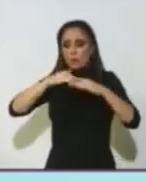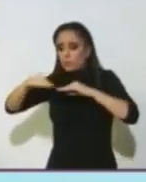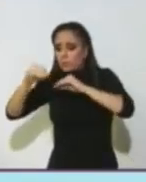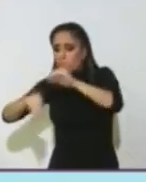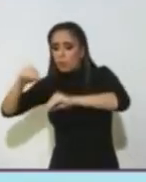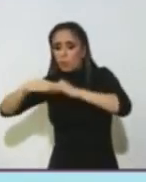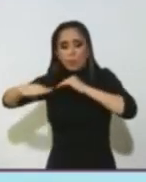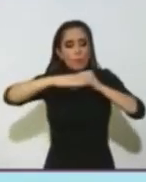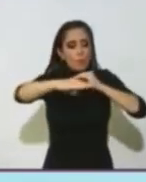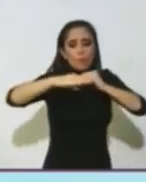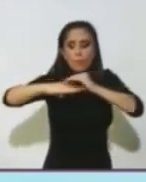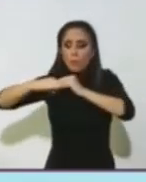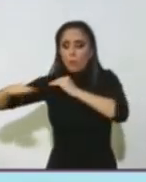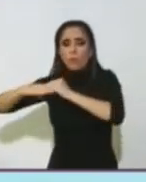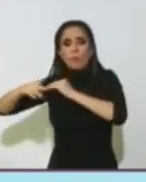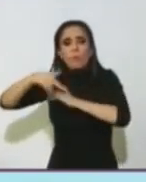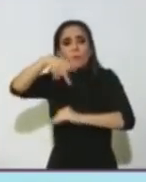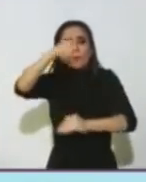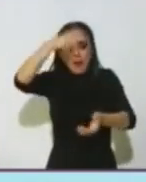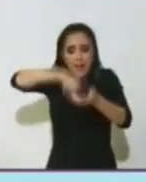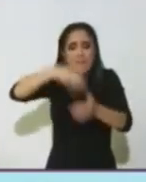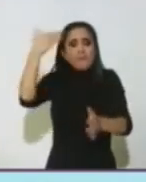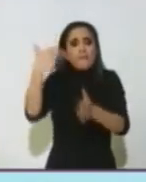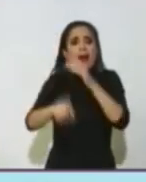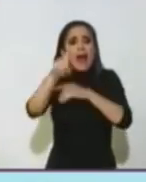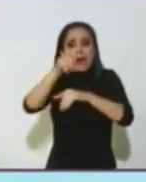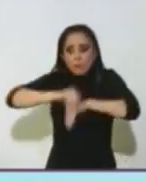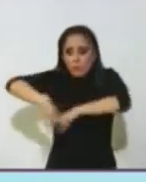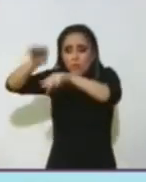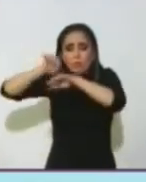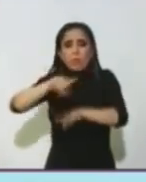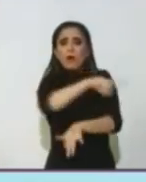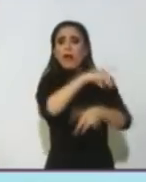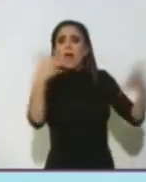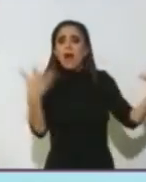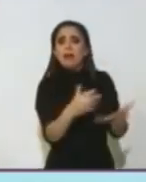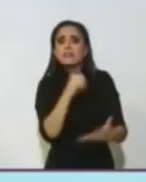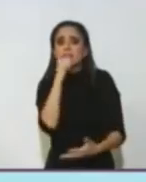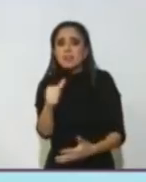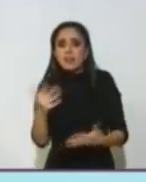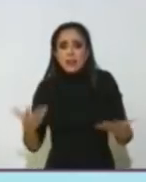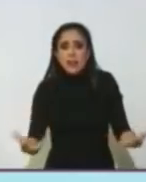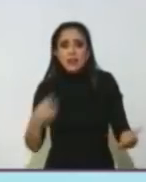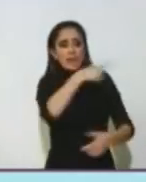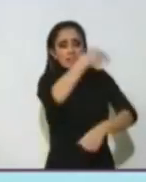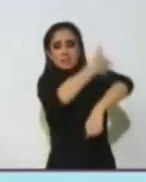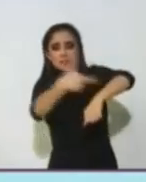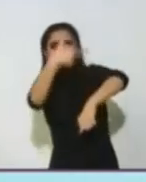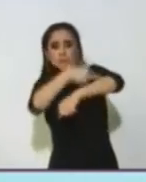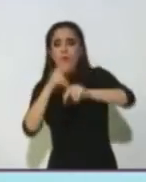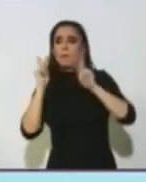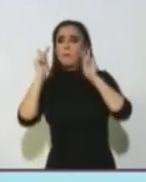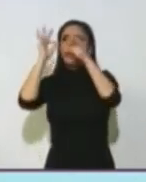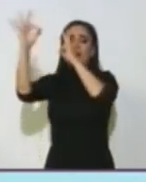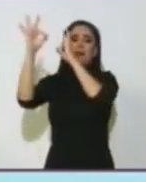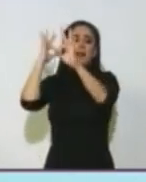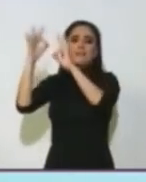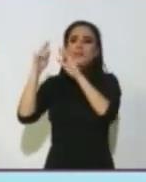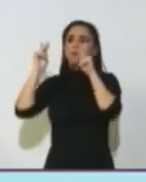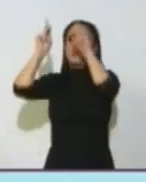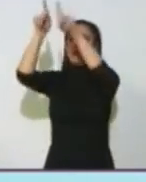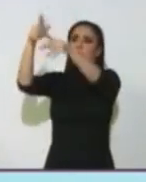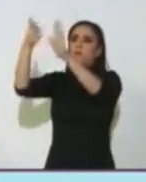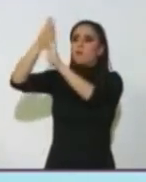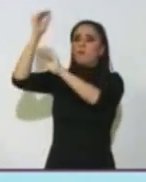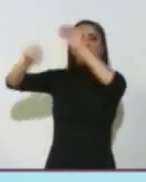agua ella la llenó de cemento fue la única secretaria en el mundo que en su gestión se dedicó a hacer segundos pisos hoy le escucho hablar y parece